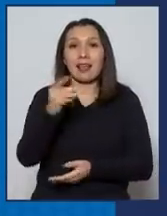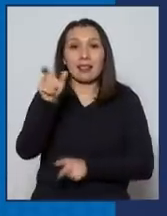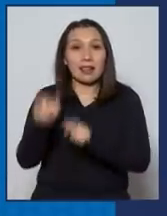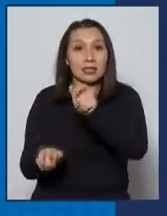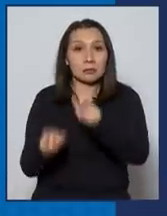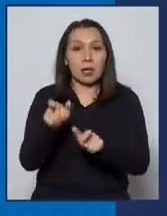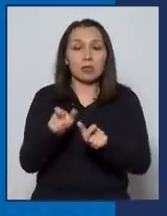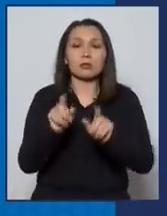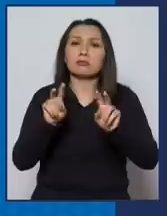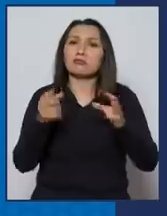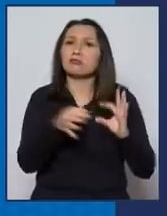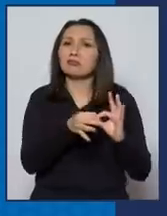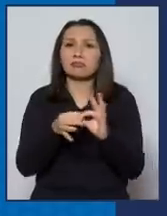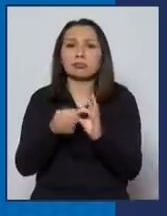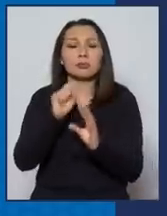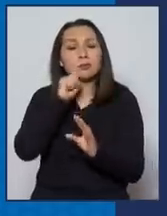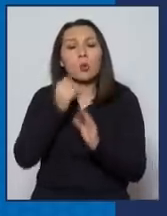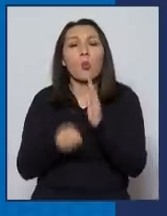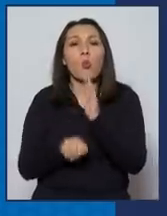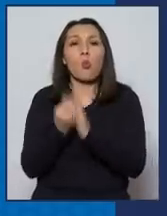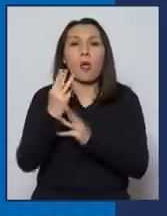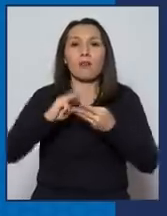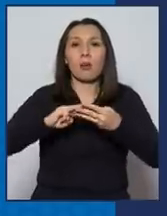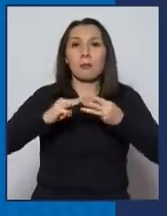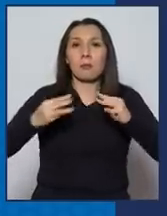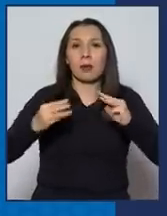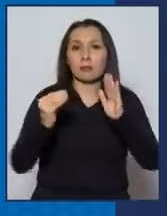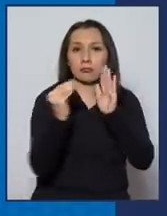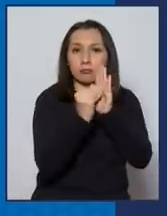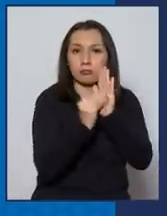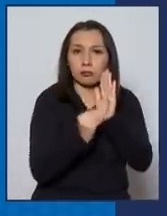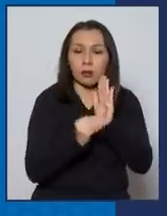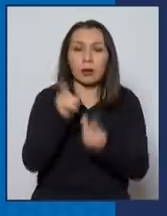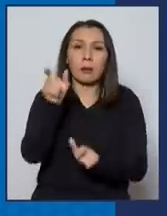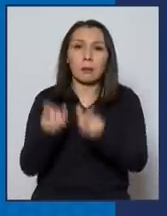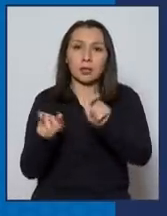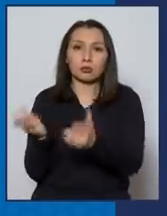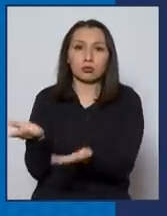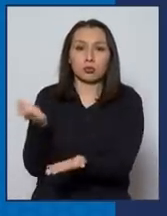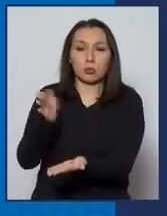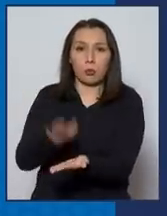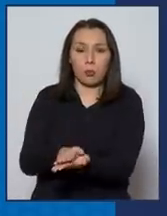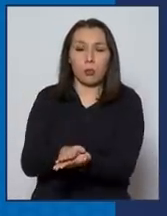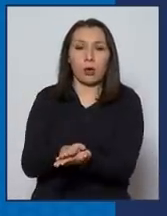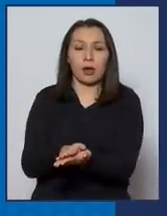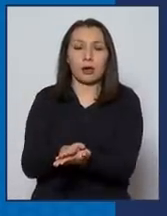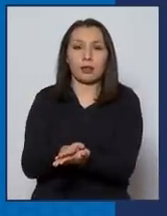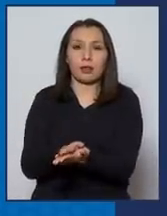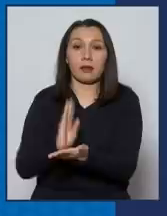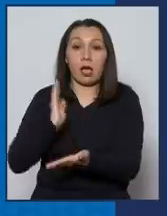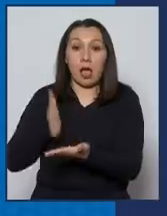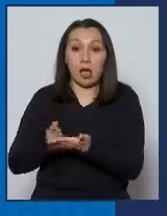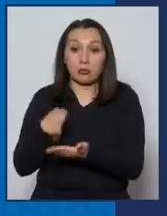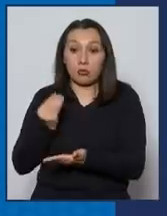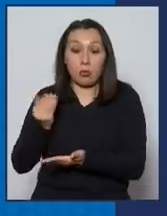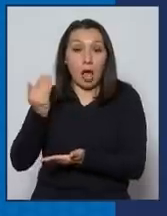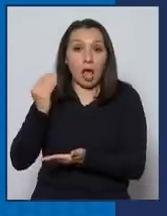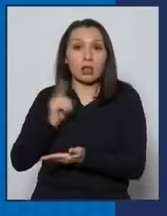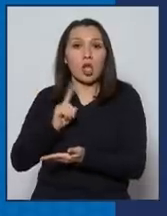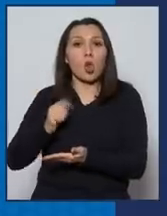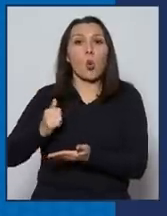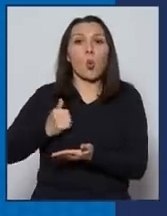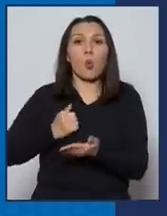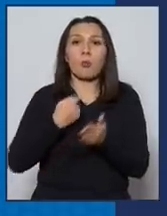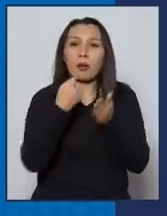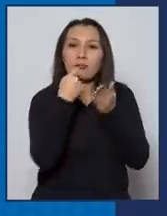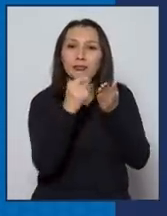de ellos corresponden a la nueva clasificación de personas fallecidas que hasta hace poco no cumplían